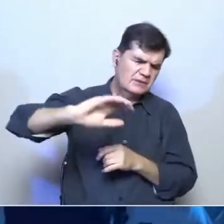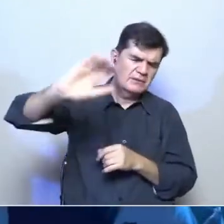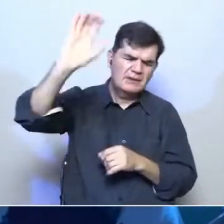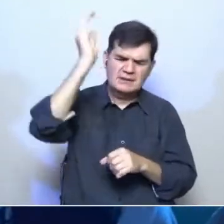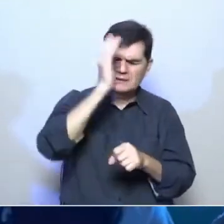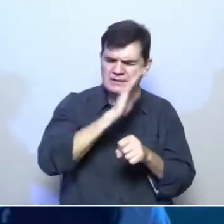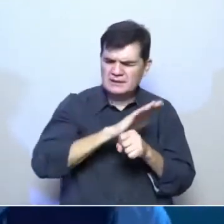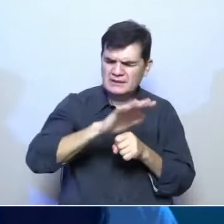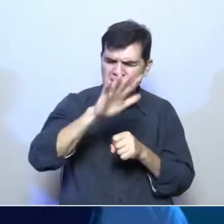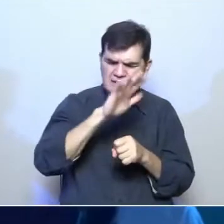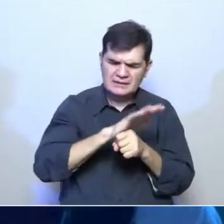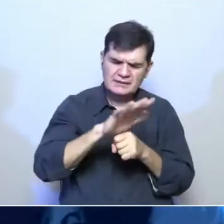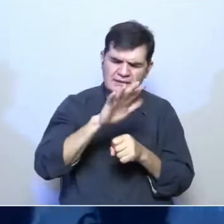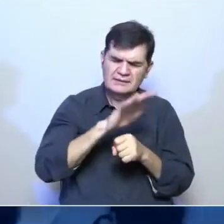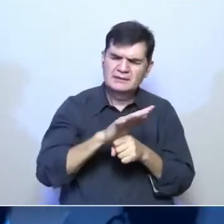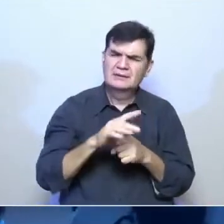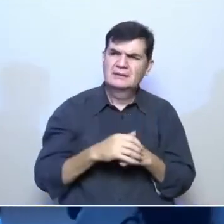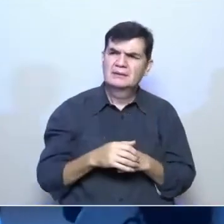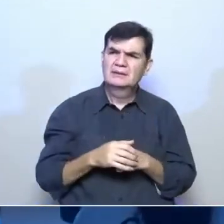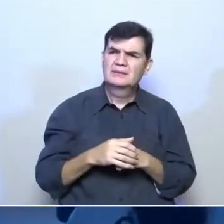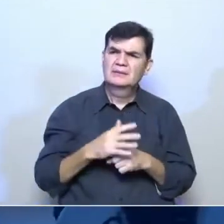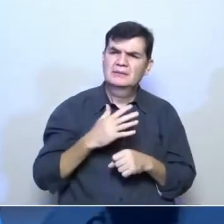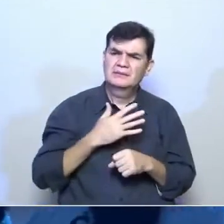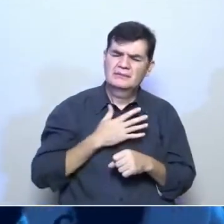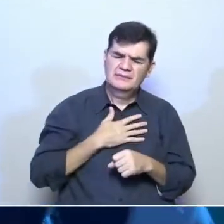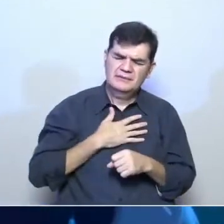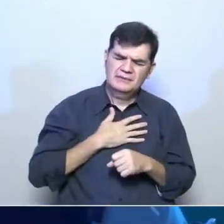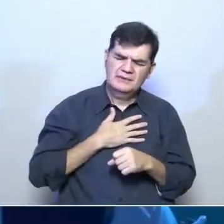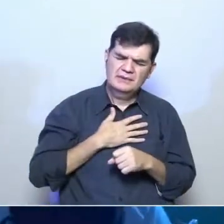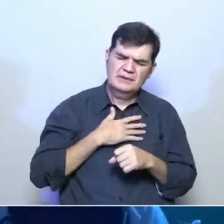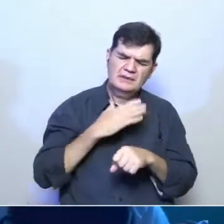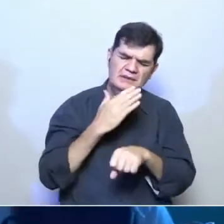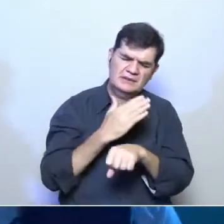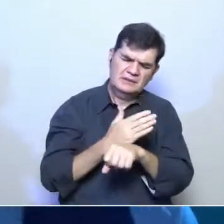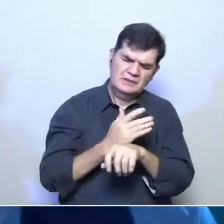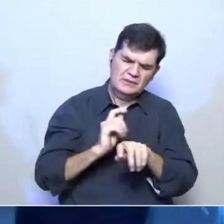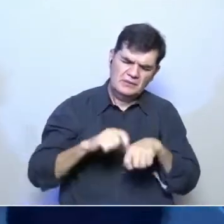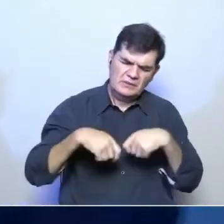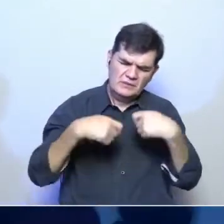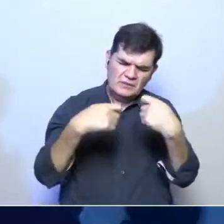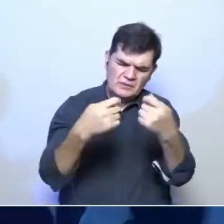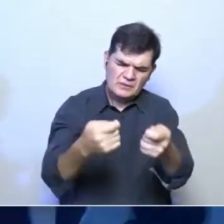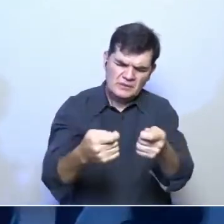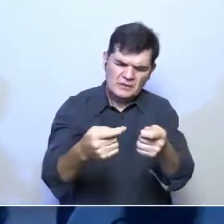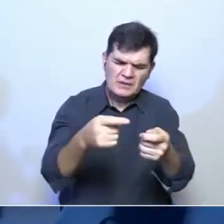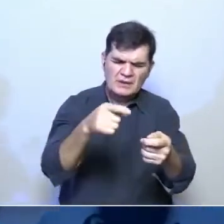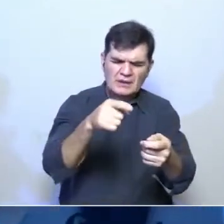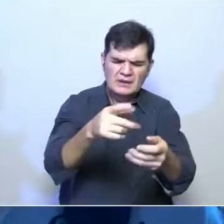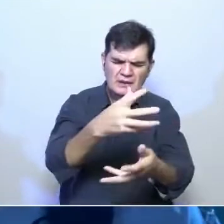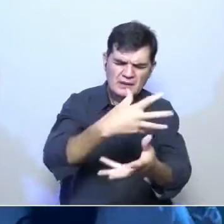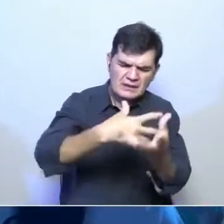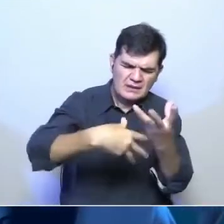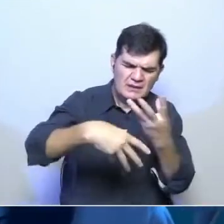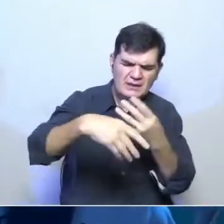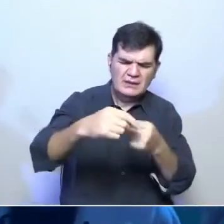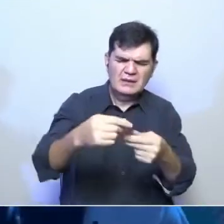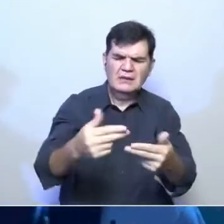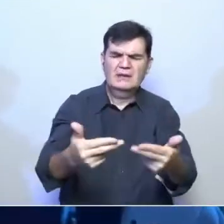Jesucristo basta. Mi castigo recibió y